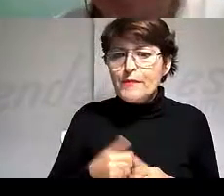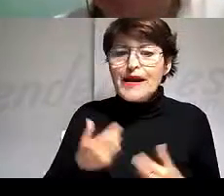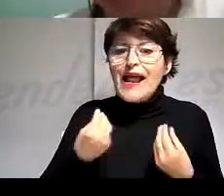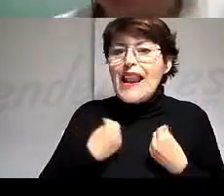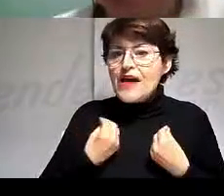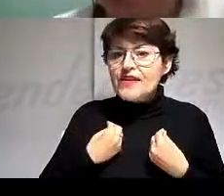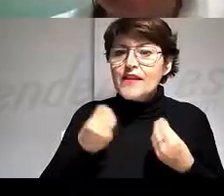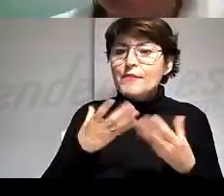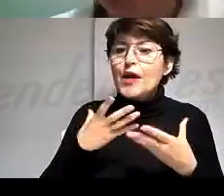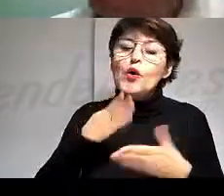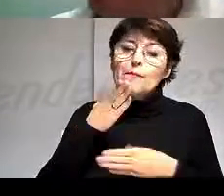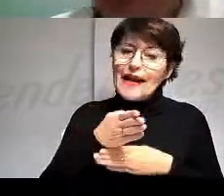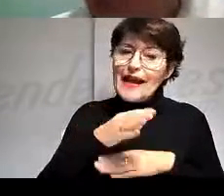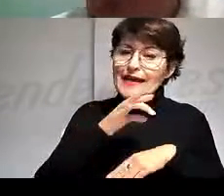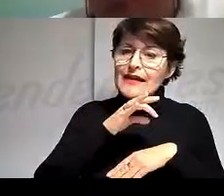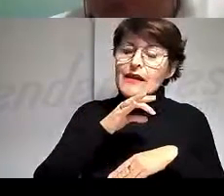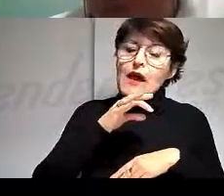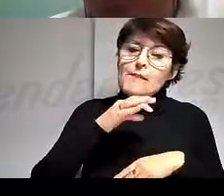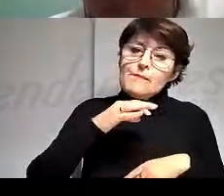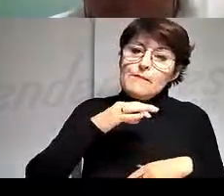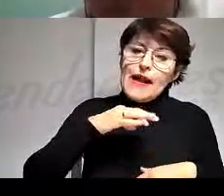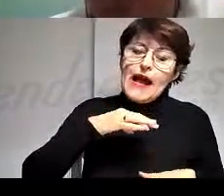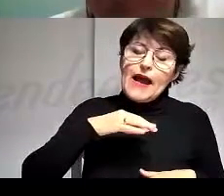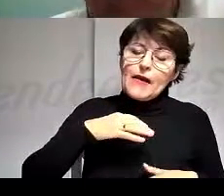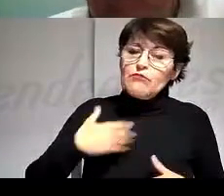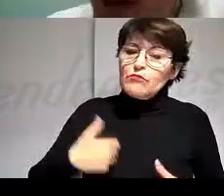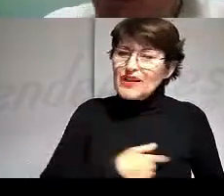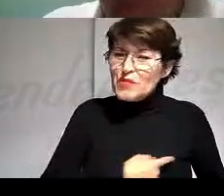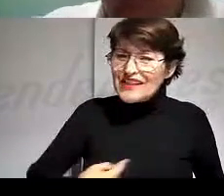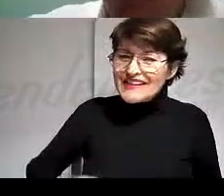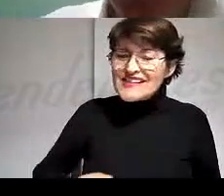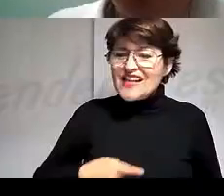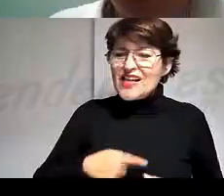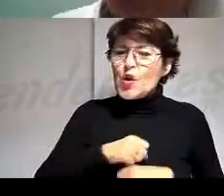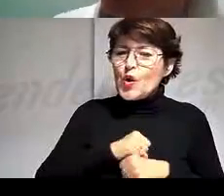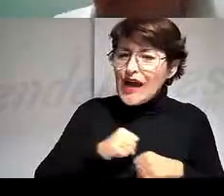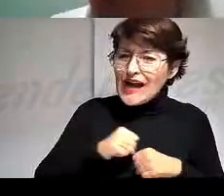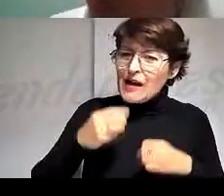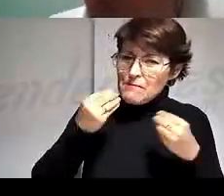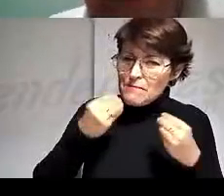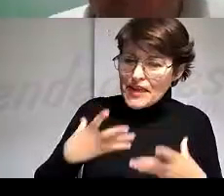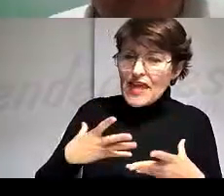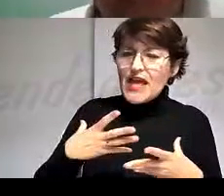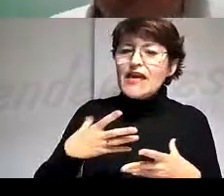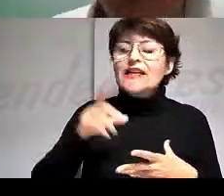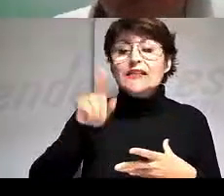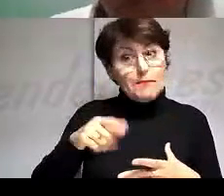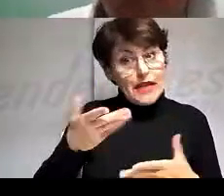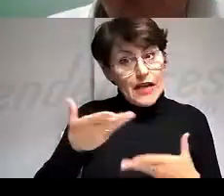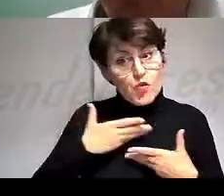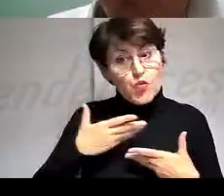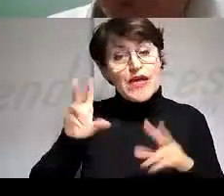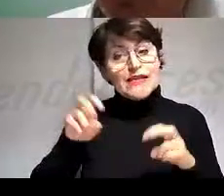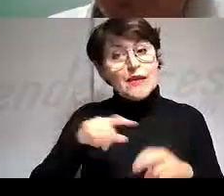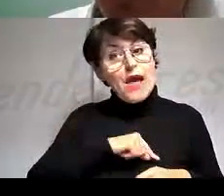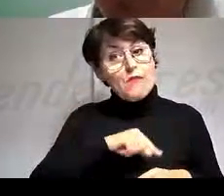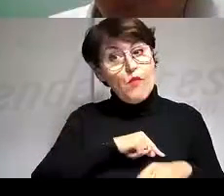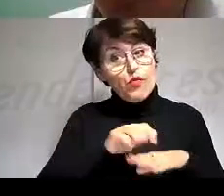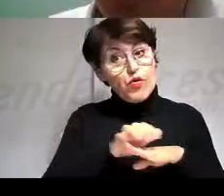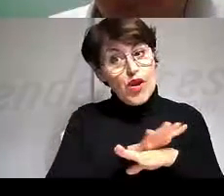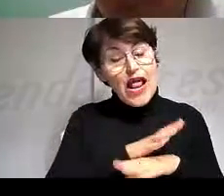mejor de vientre y para sentirnos mejor, porque cualquier prebiótico al fin y al cabo acaba repercutiendo sobre la salud emocional. Como bien sabéis, muchos de